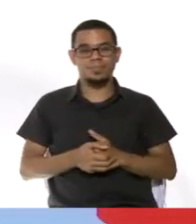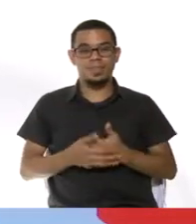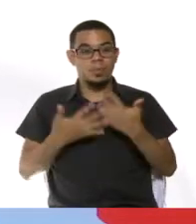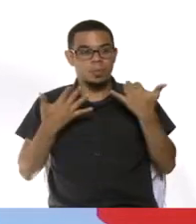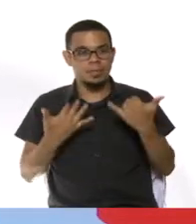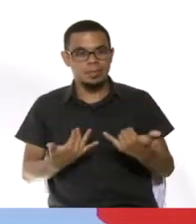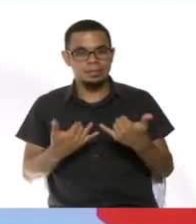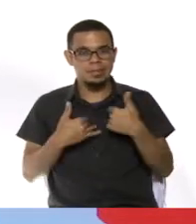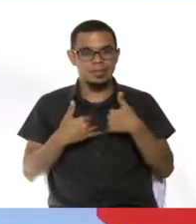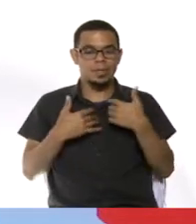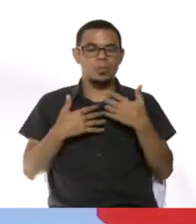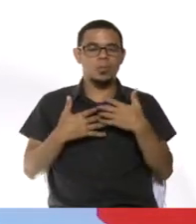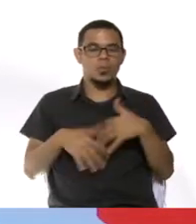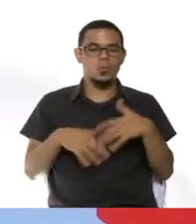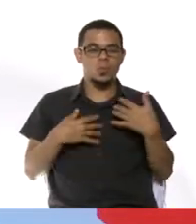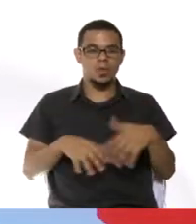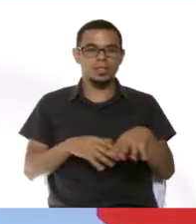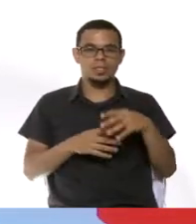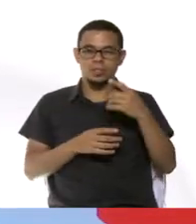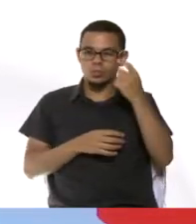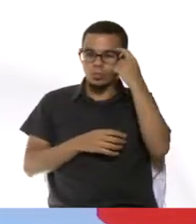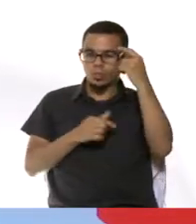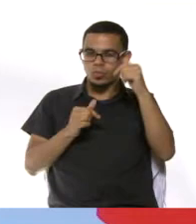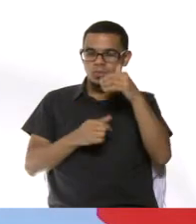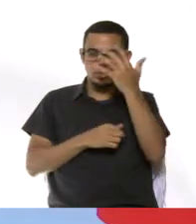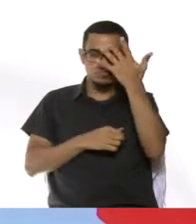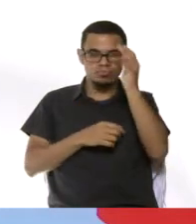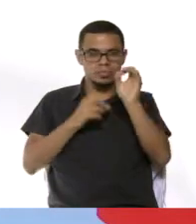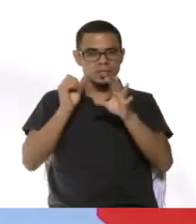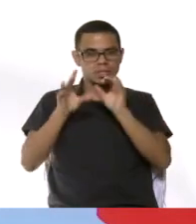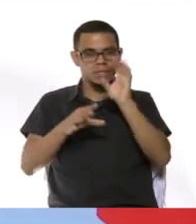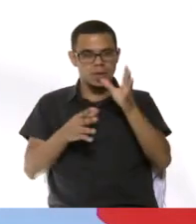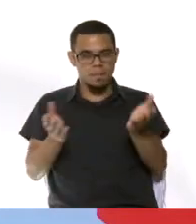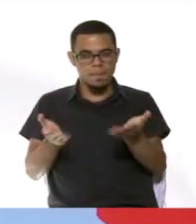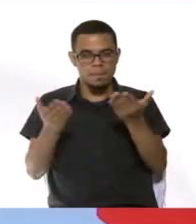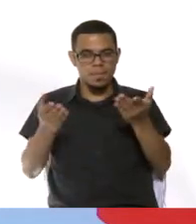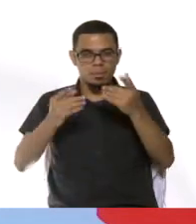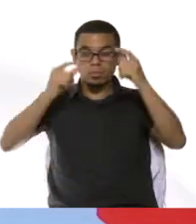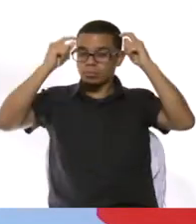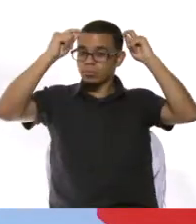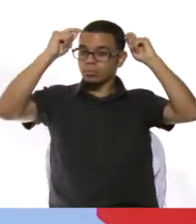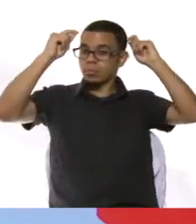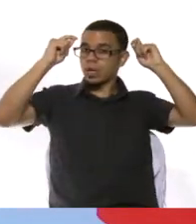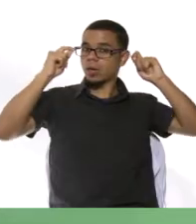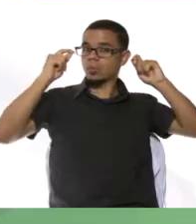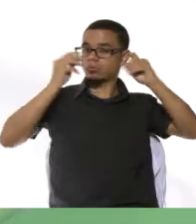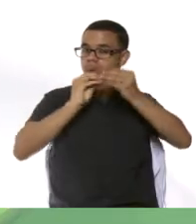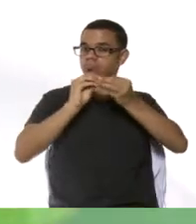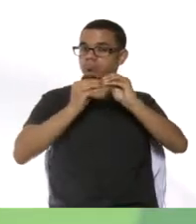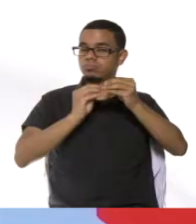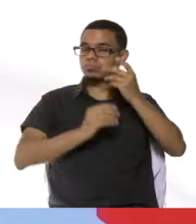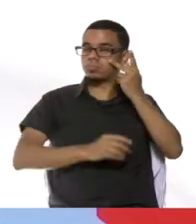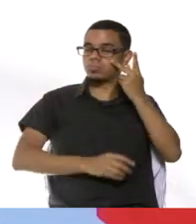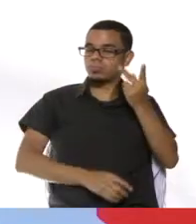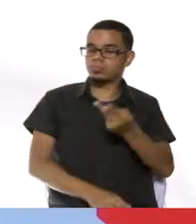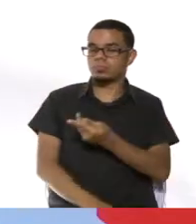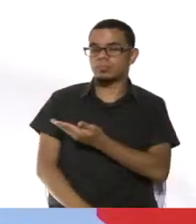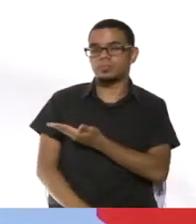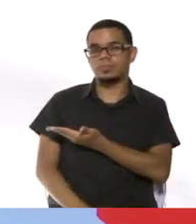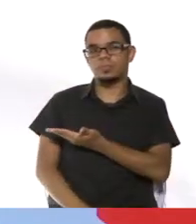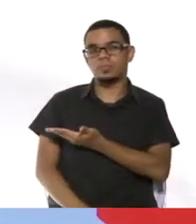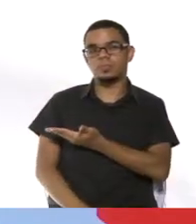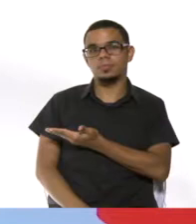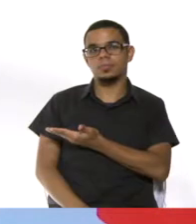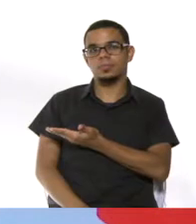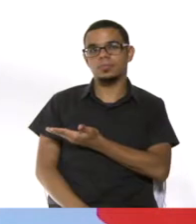los carnavales, vamos a invitarlos a realizar un sombrero para la octavita, ¿verdad? Como este que yo hice